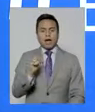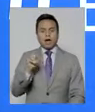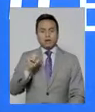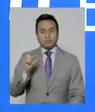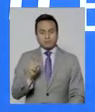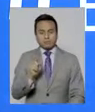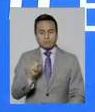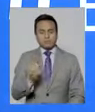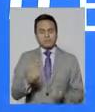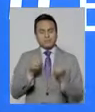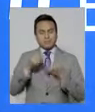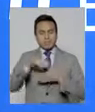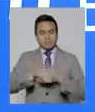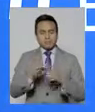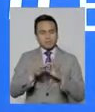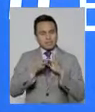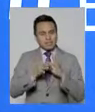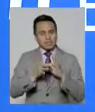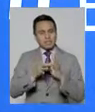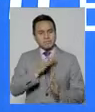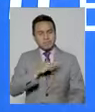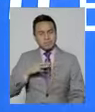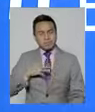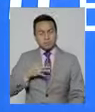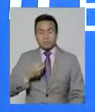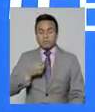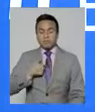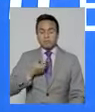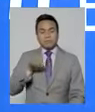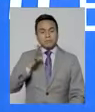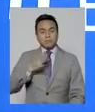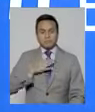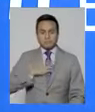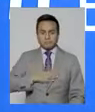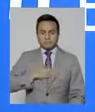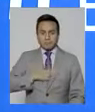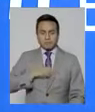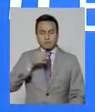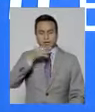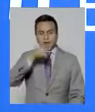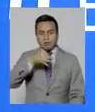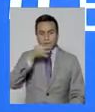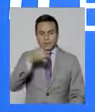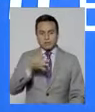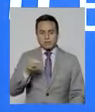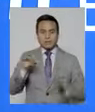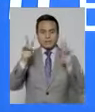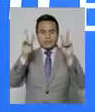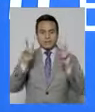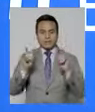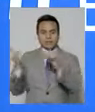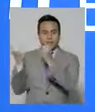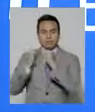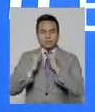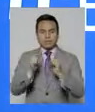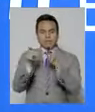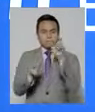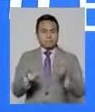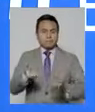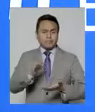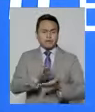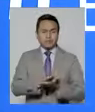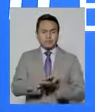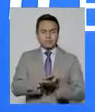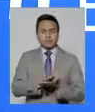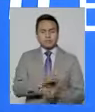Buenas tardes, muchas gracias, ministro. Yo solamente quiero comentar sobre el tema del reporte de fallecidos.